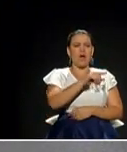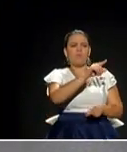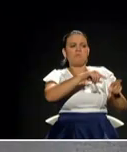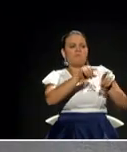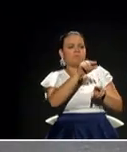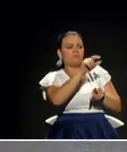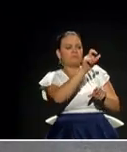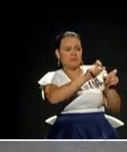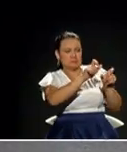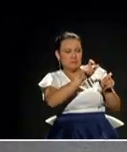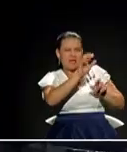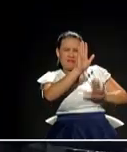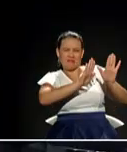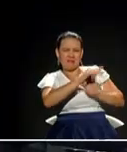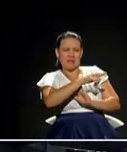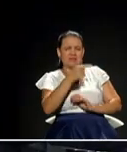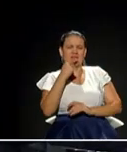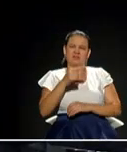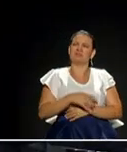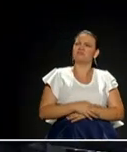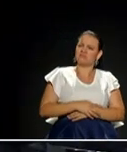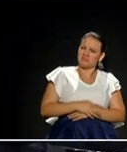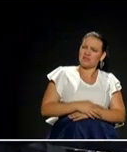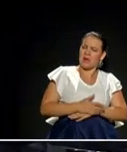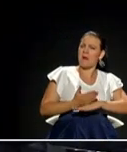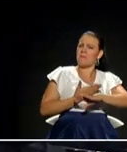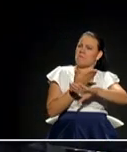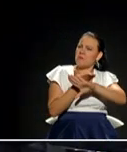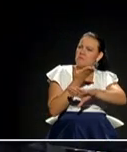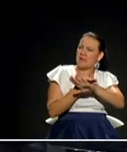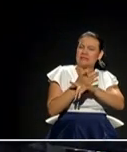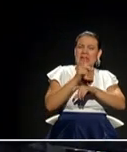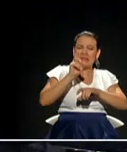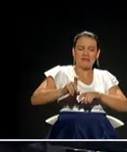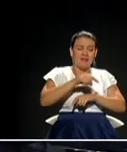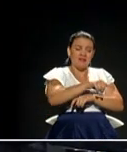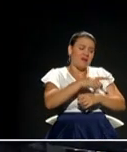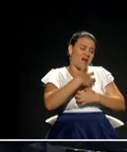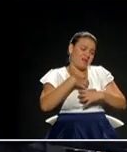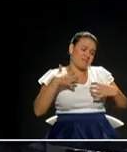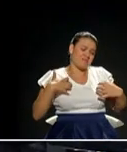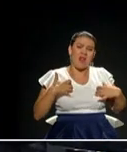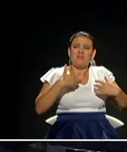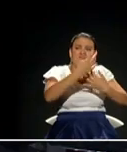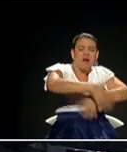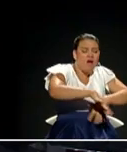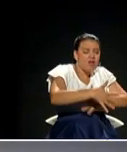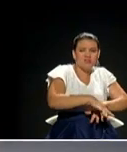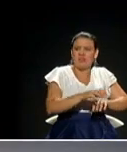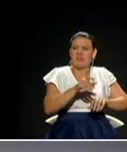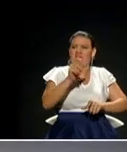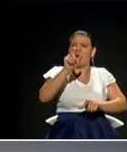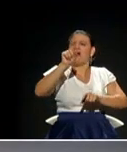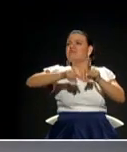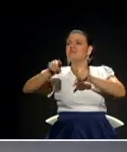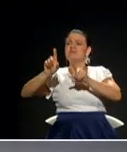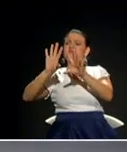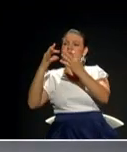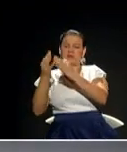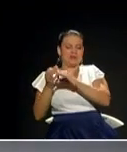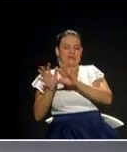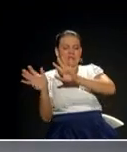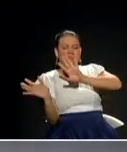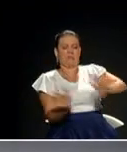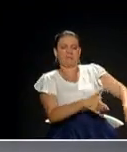de crear un sistema de atención de salud para los animales abandonados o para los animales cuyas familias sean de escasos